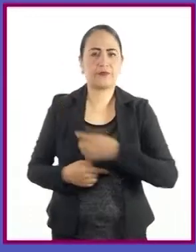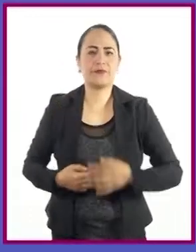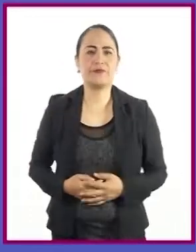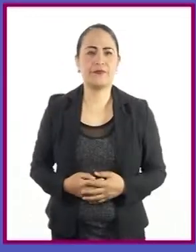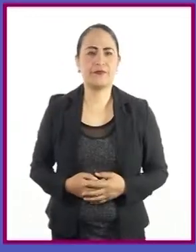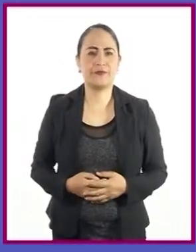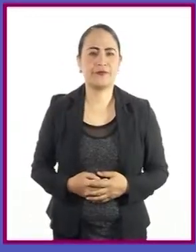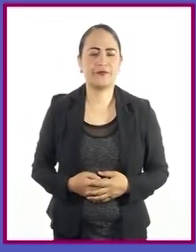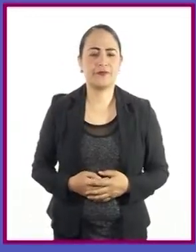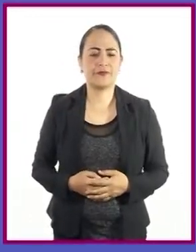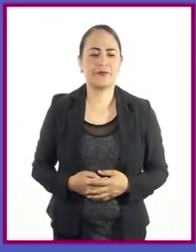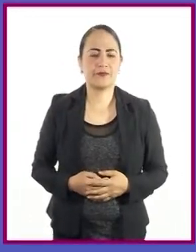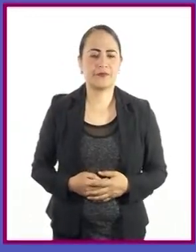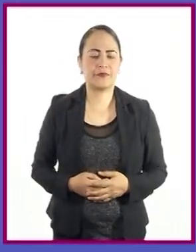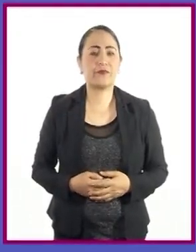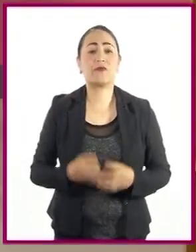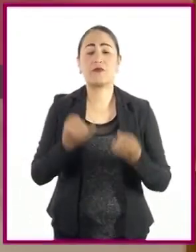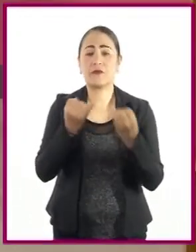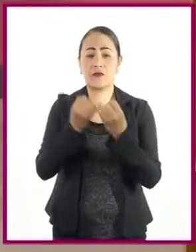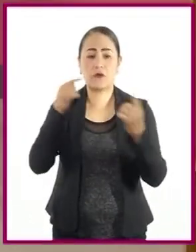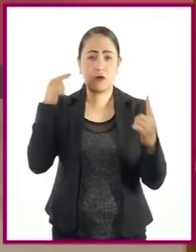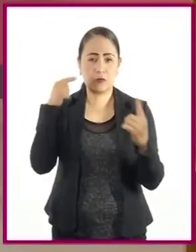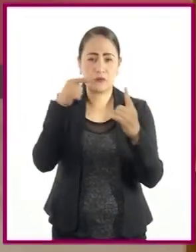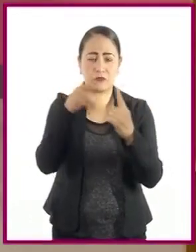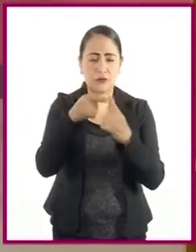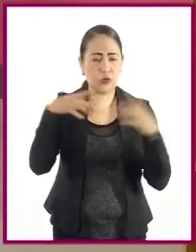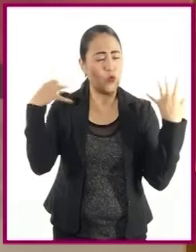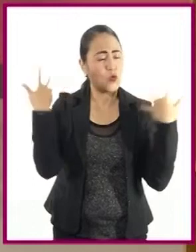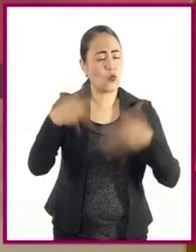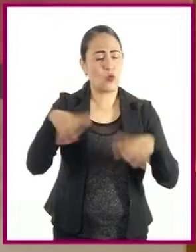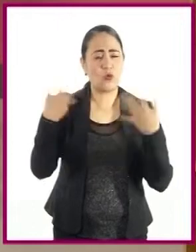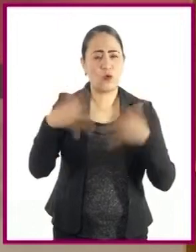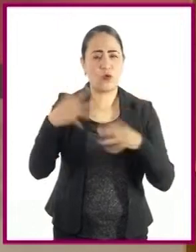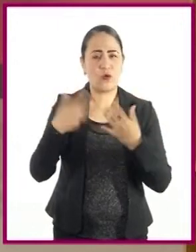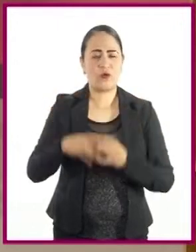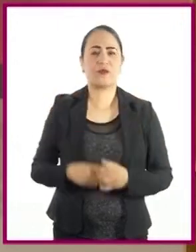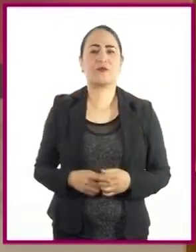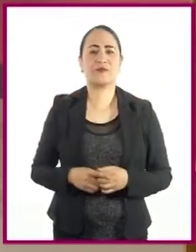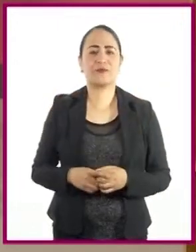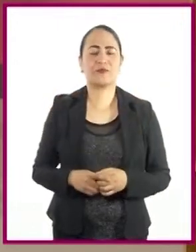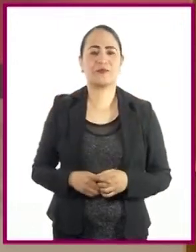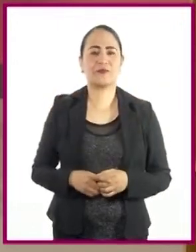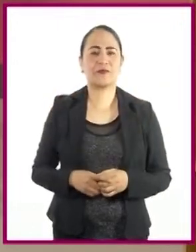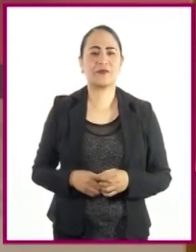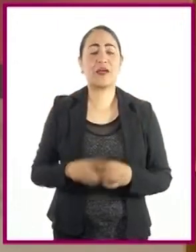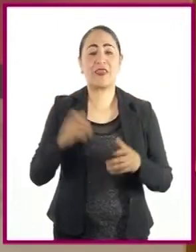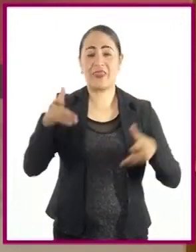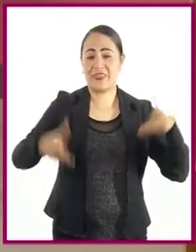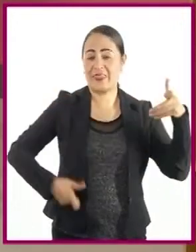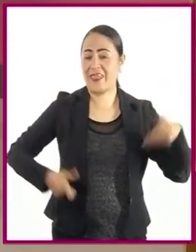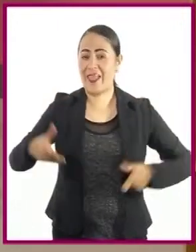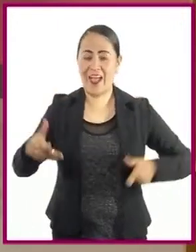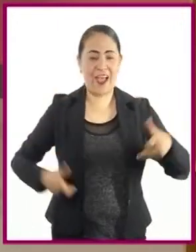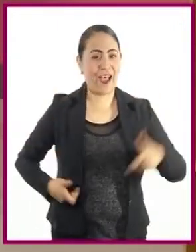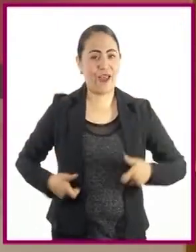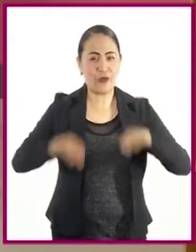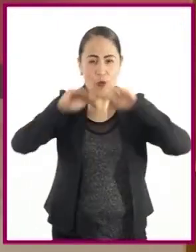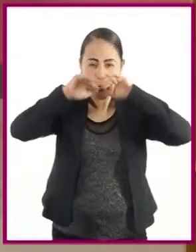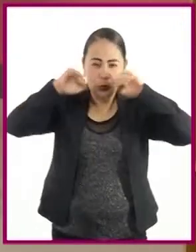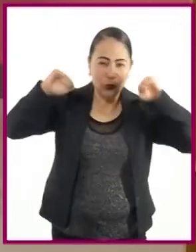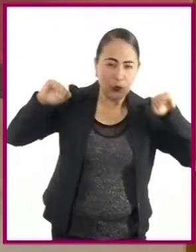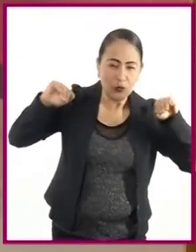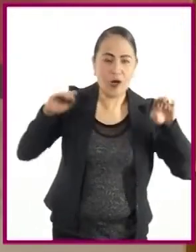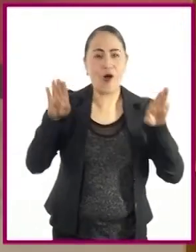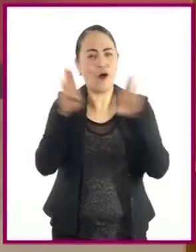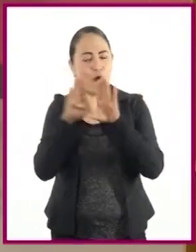adaptación. Entraremos así en el maravilloso y mágico mundo del teatro, por medio de la